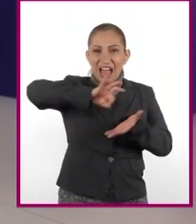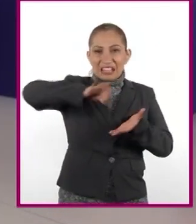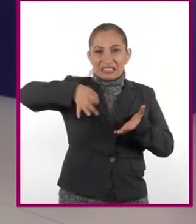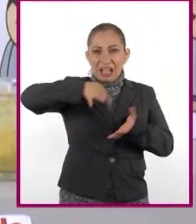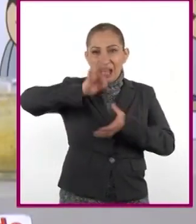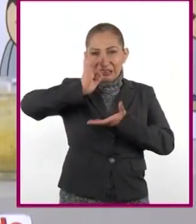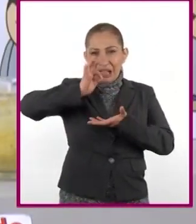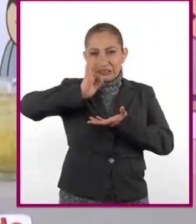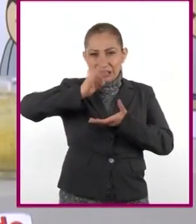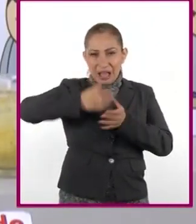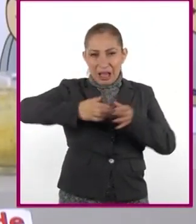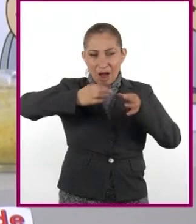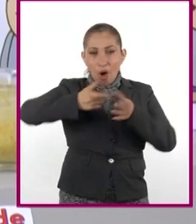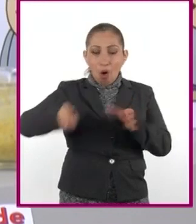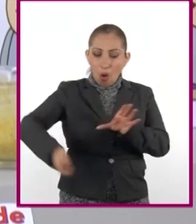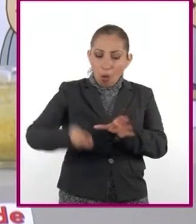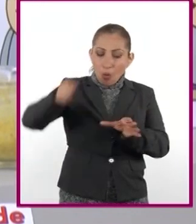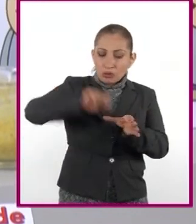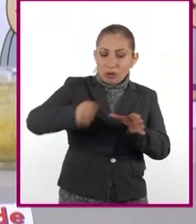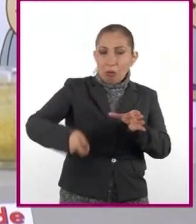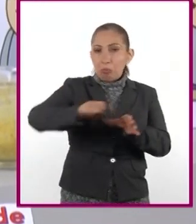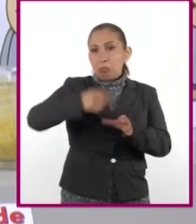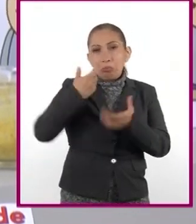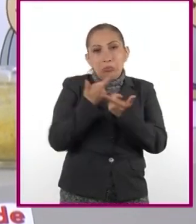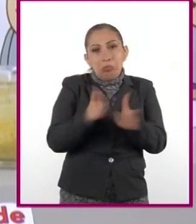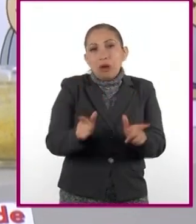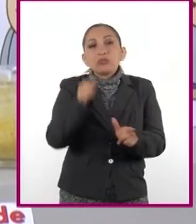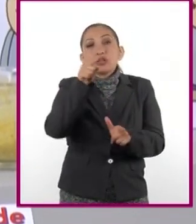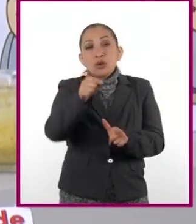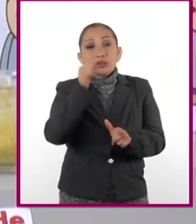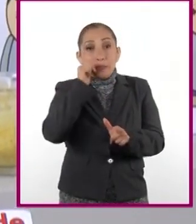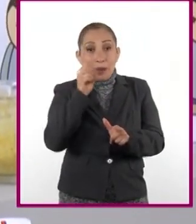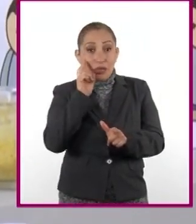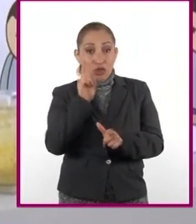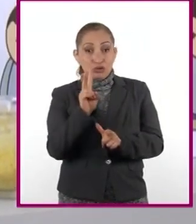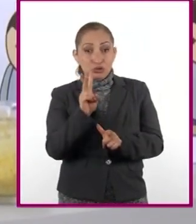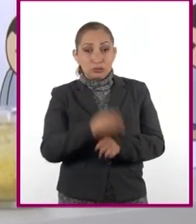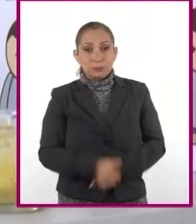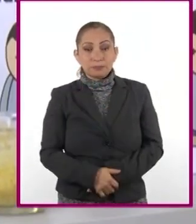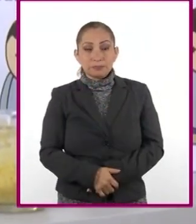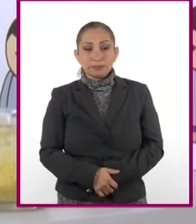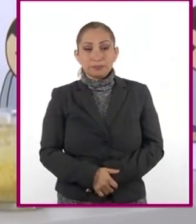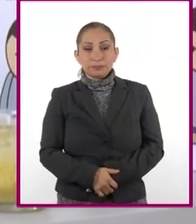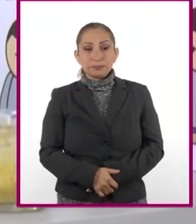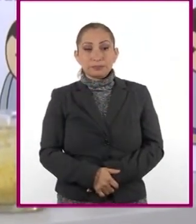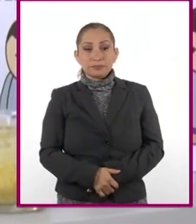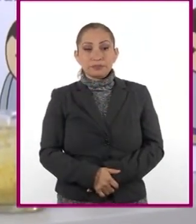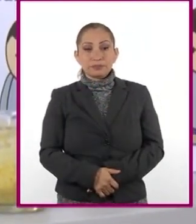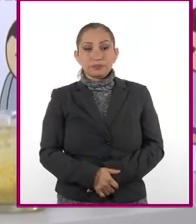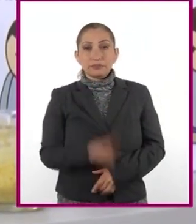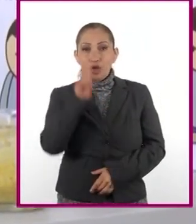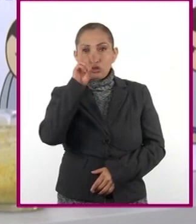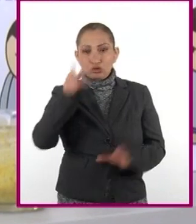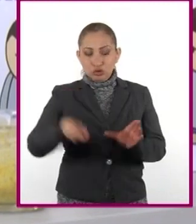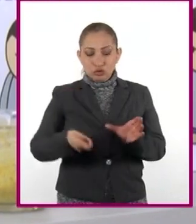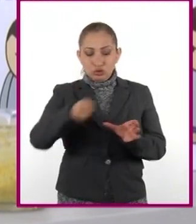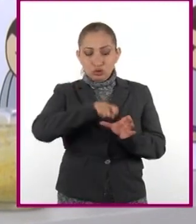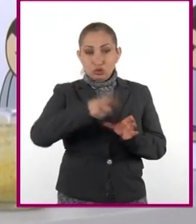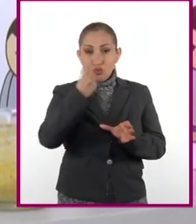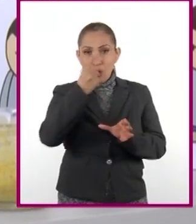casa, cucharadas, ¿sí? Pero siempre en esta proporción, alumnas y alumnos.